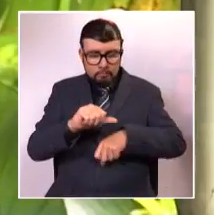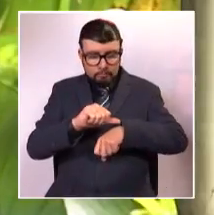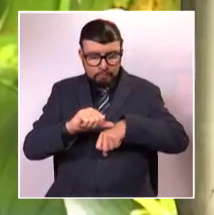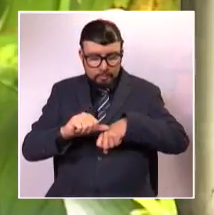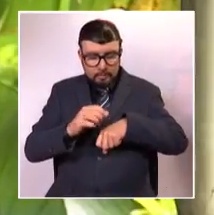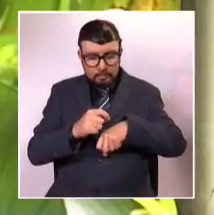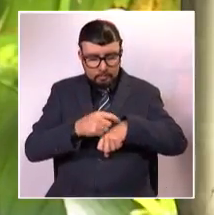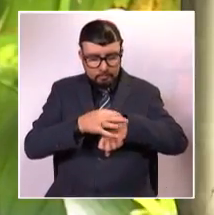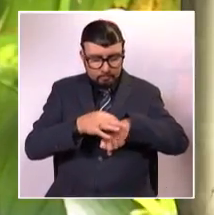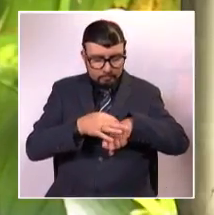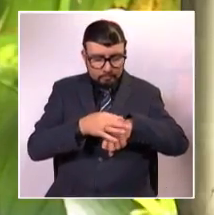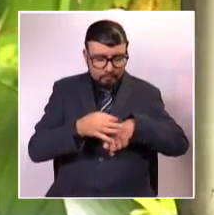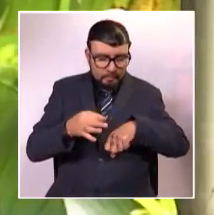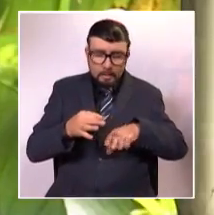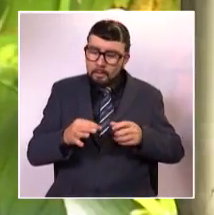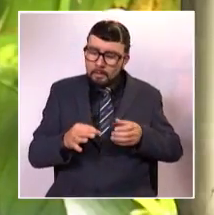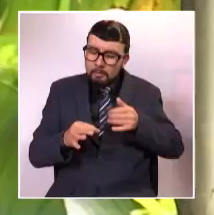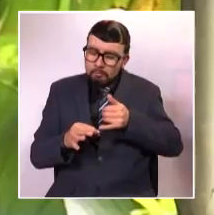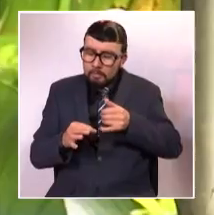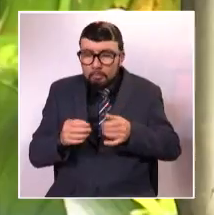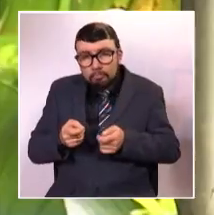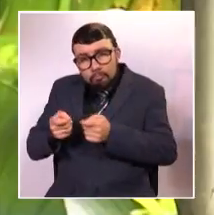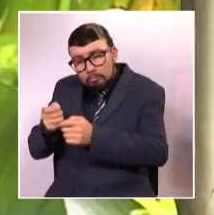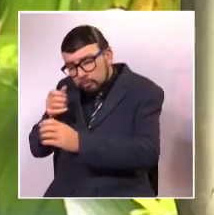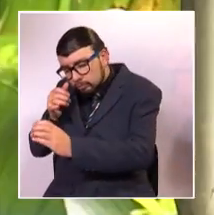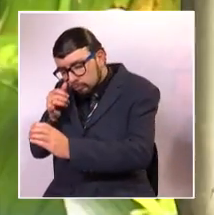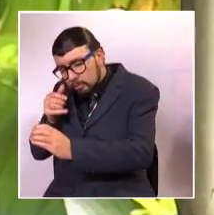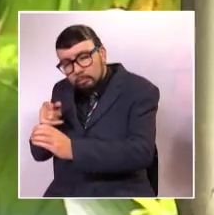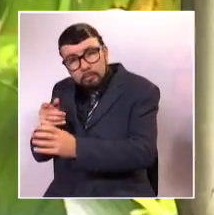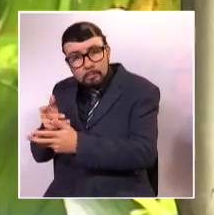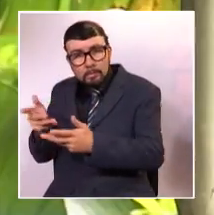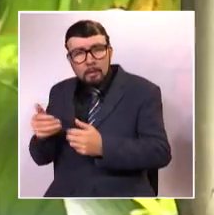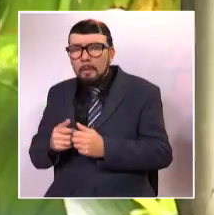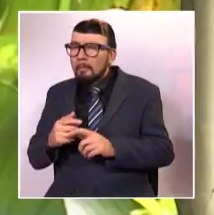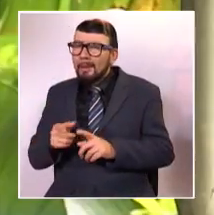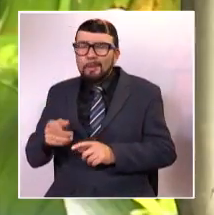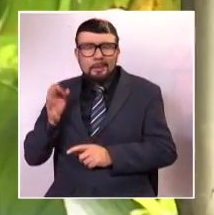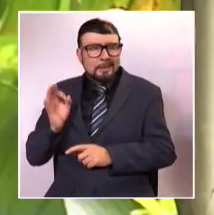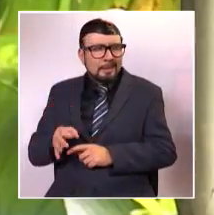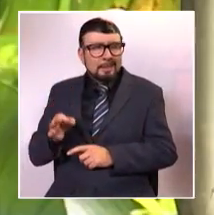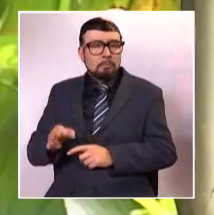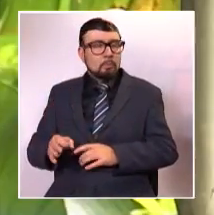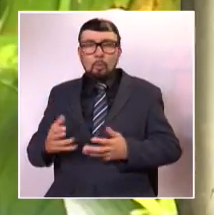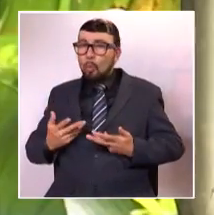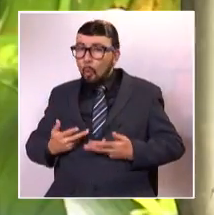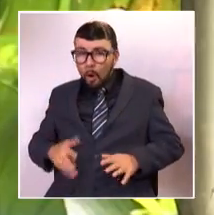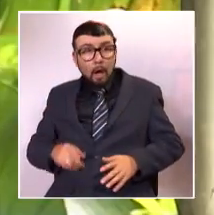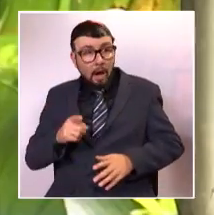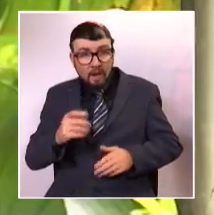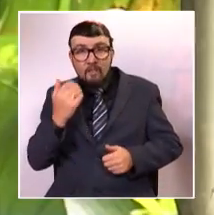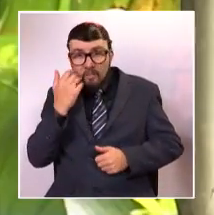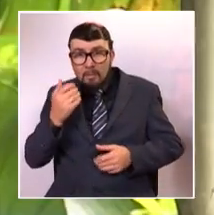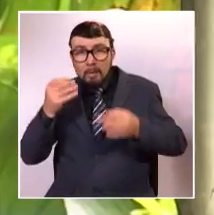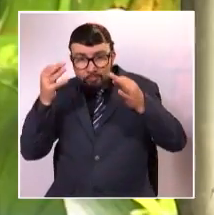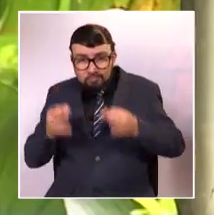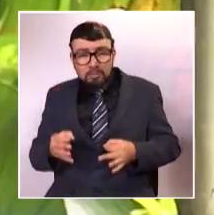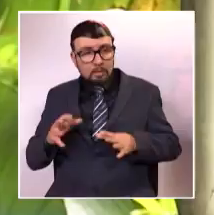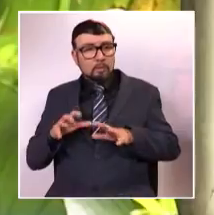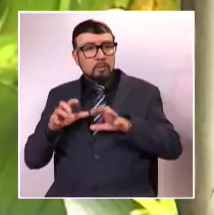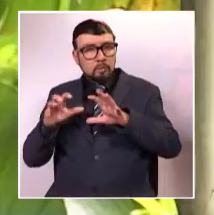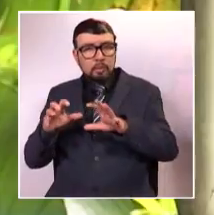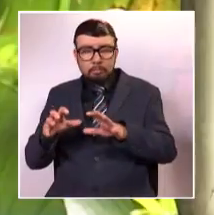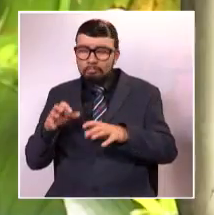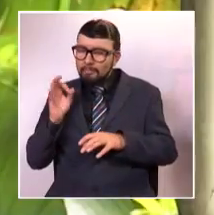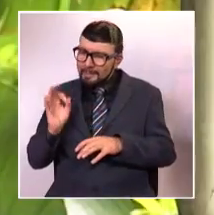bisturí o con otros elementos. Pero siempre cualquier diagnóstico tiene que tener una clasificación del